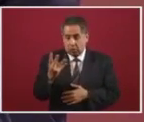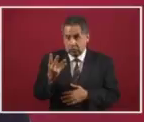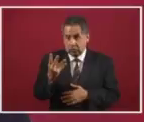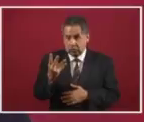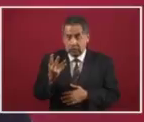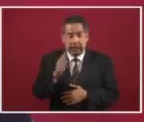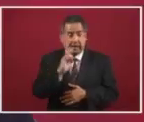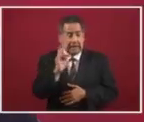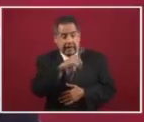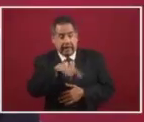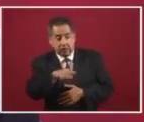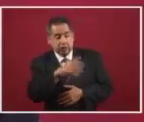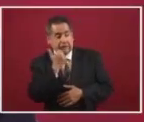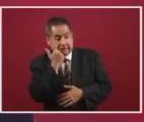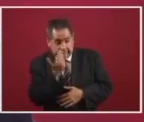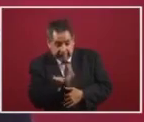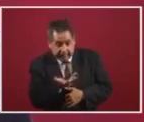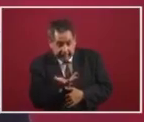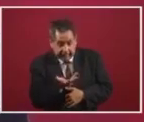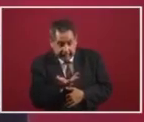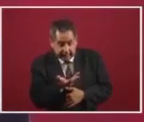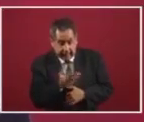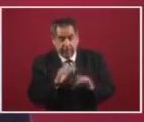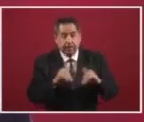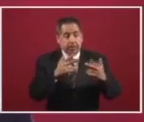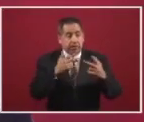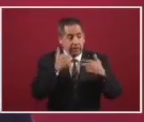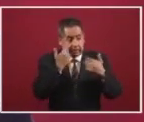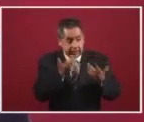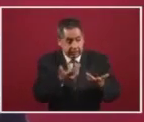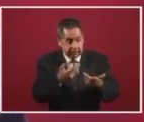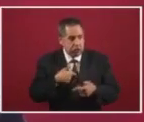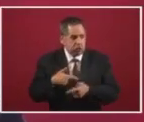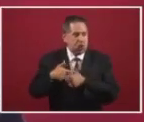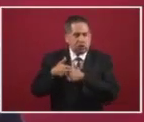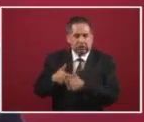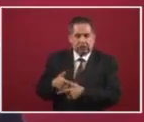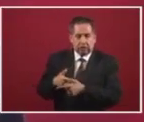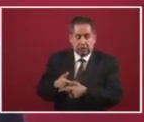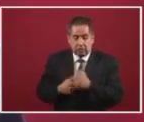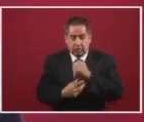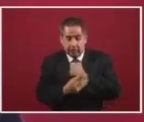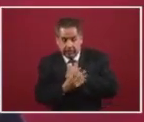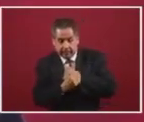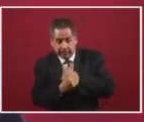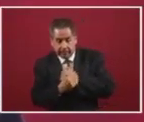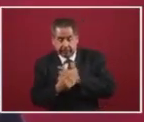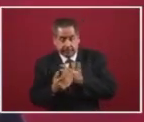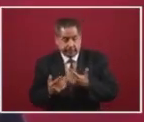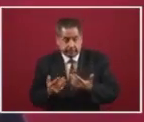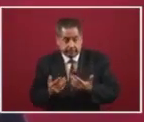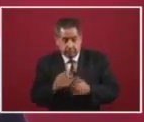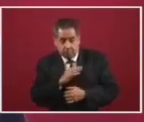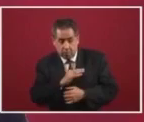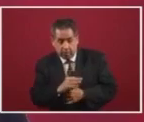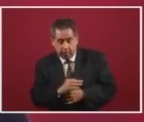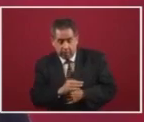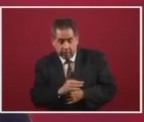si el pueblo quiere y me lo permite